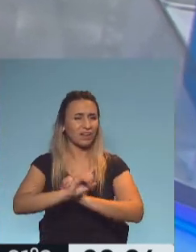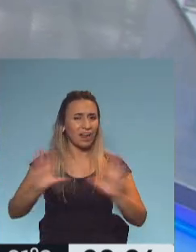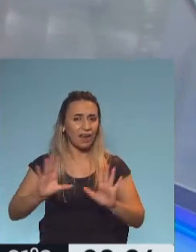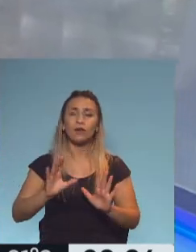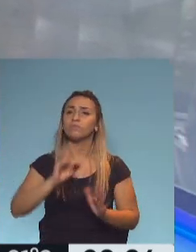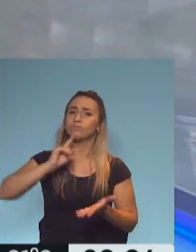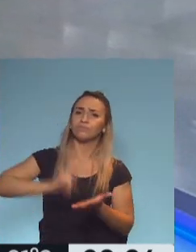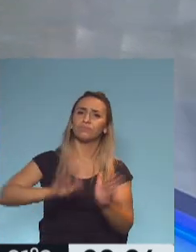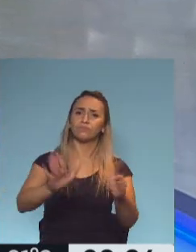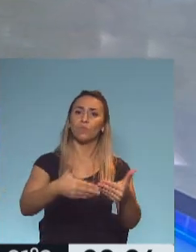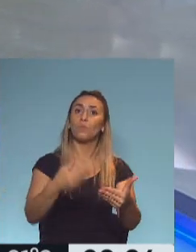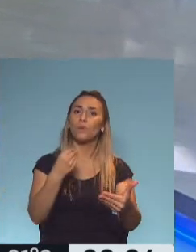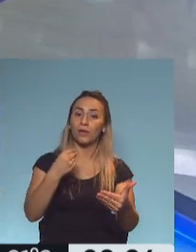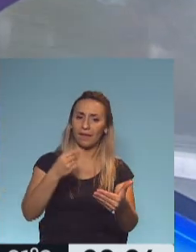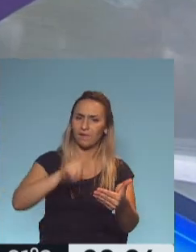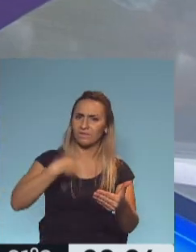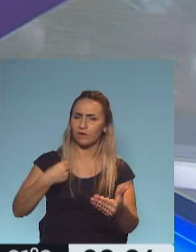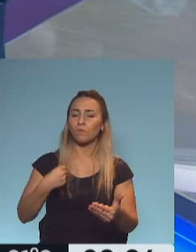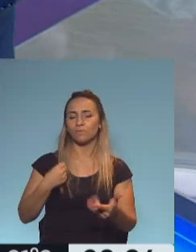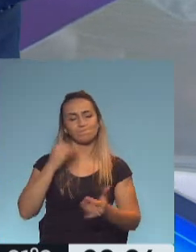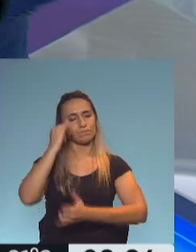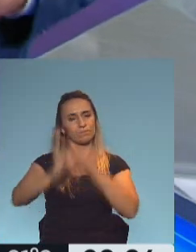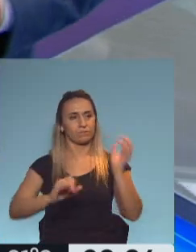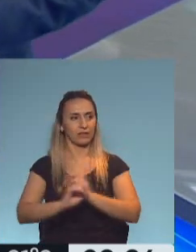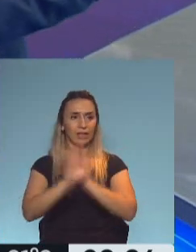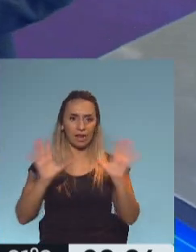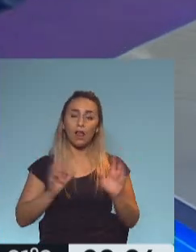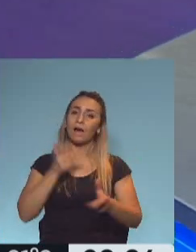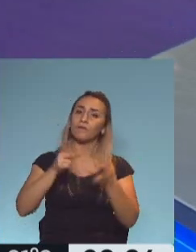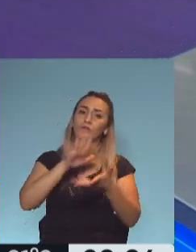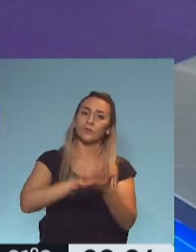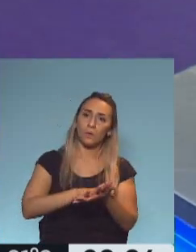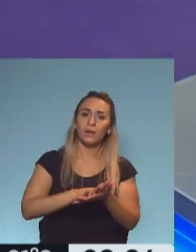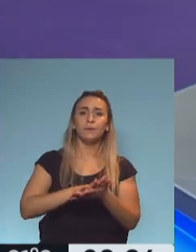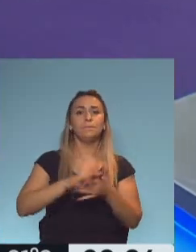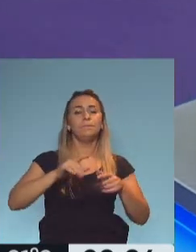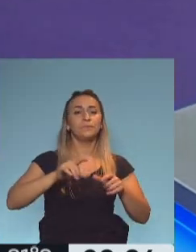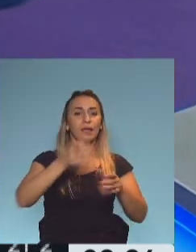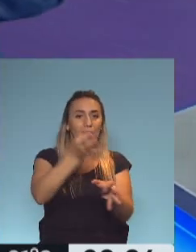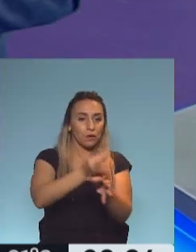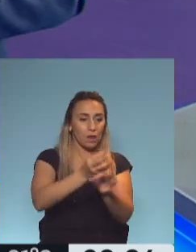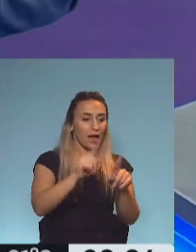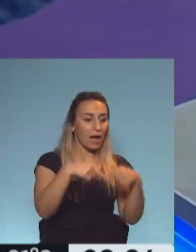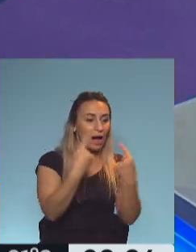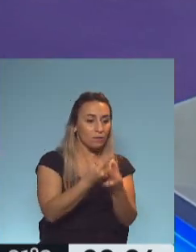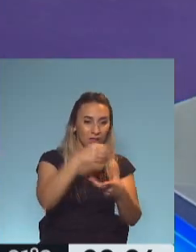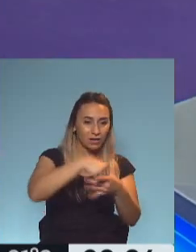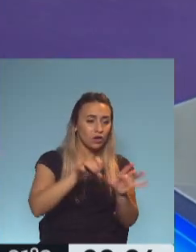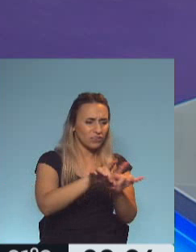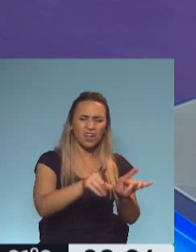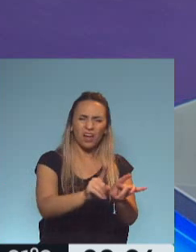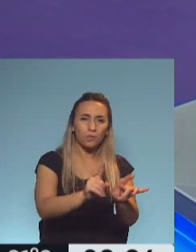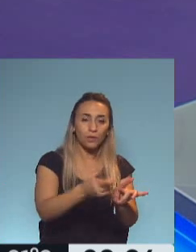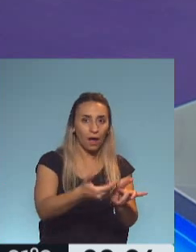circulación, básicamente, no tanto del contagio que se puede generar en las aulas. Sí. Vamos a ir cronológicamente. Bien decías, Felicitas, hace un